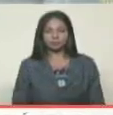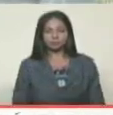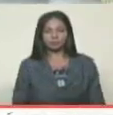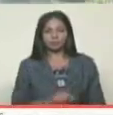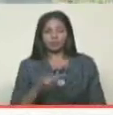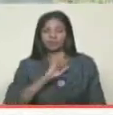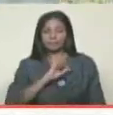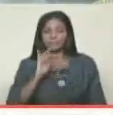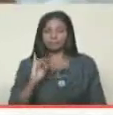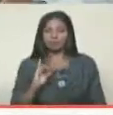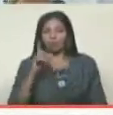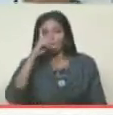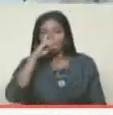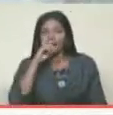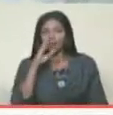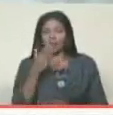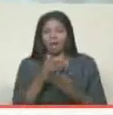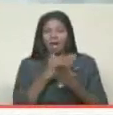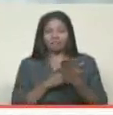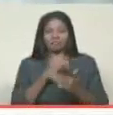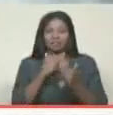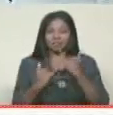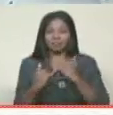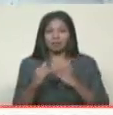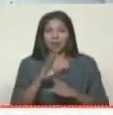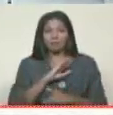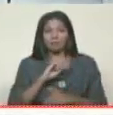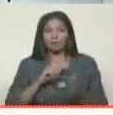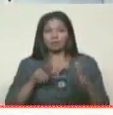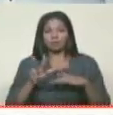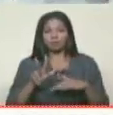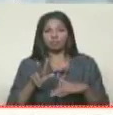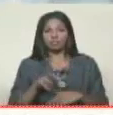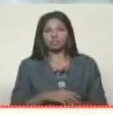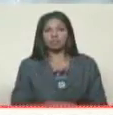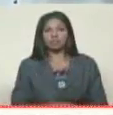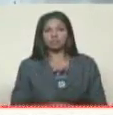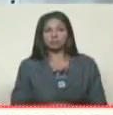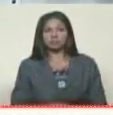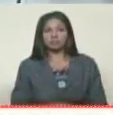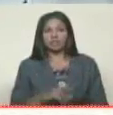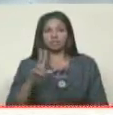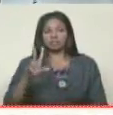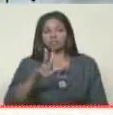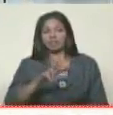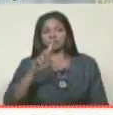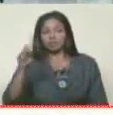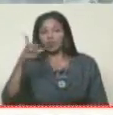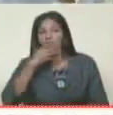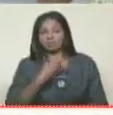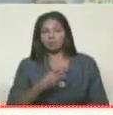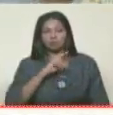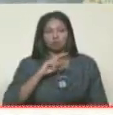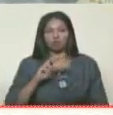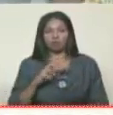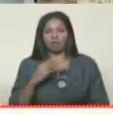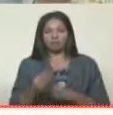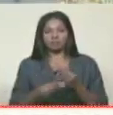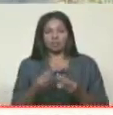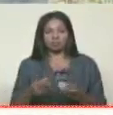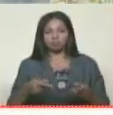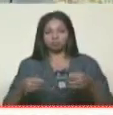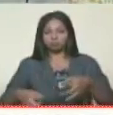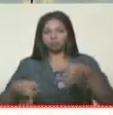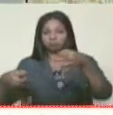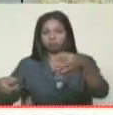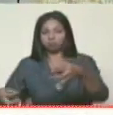mismo año, antes de que termine la campanada número 12, del 31 de diciembre, estaremos consignando el